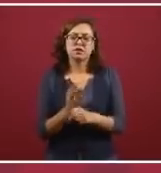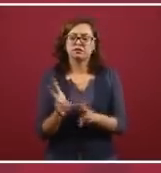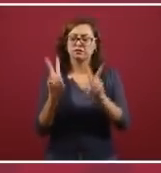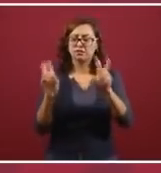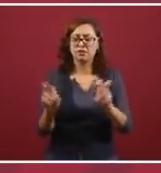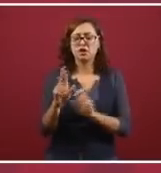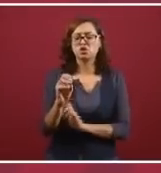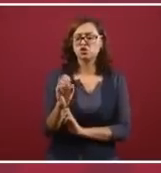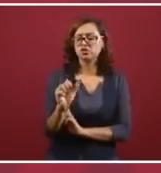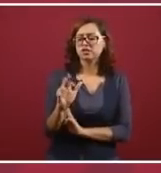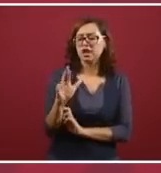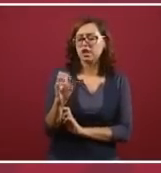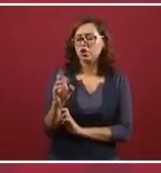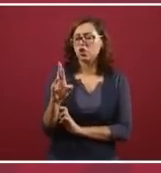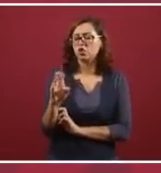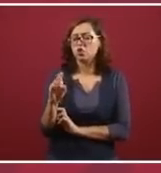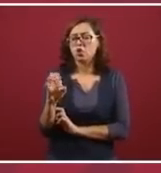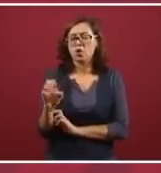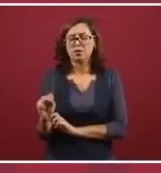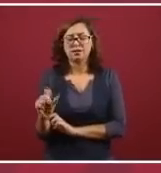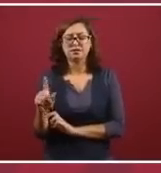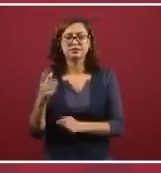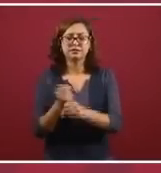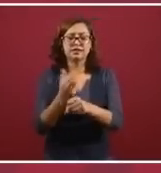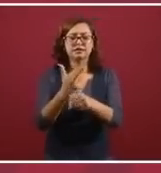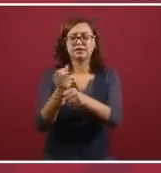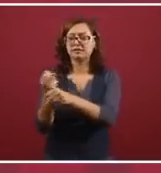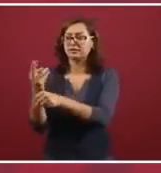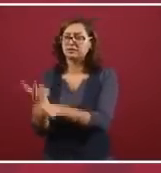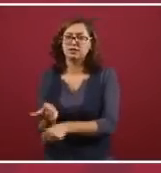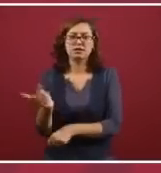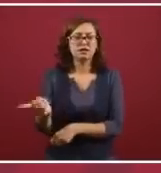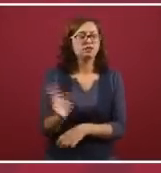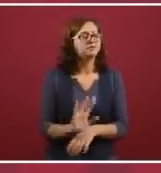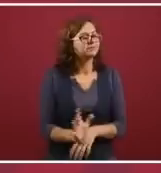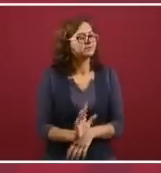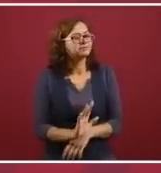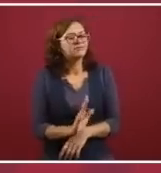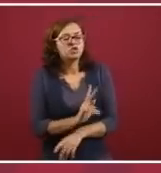en la Sedato y Cedesol. Todos los presidentes saben